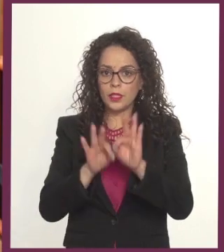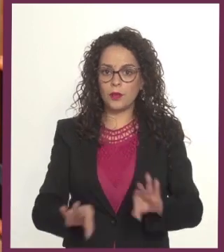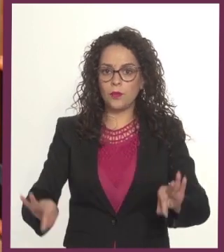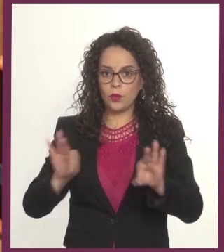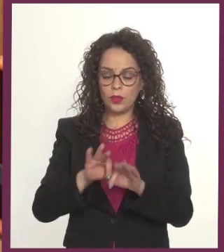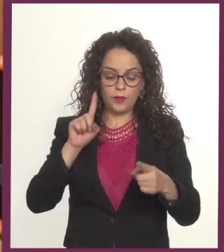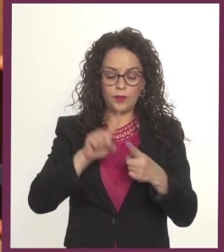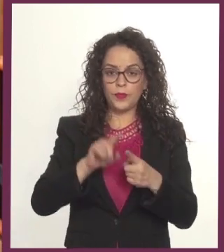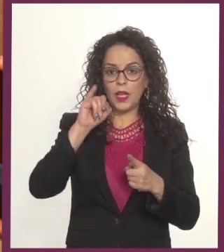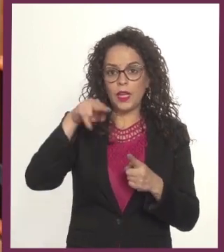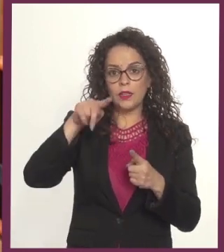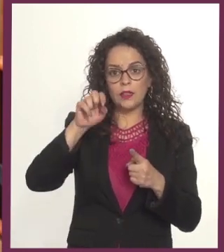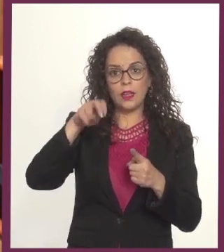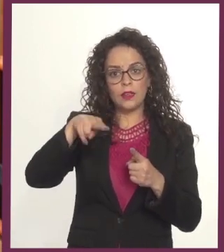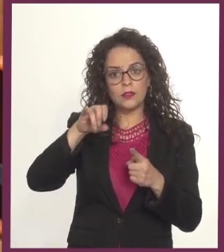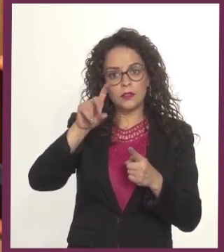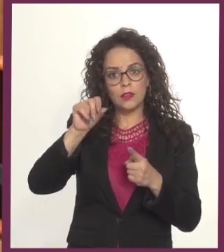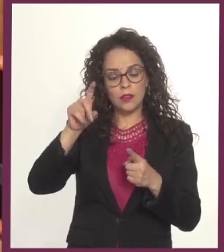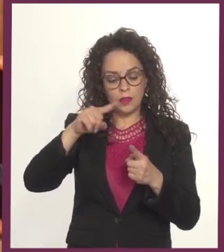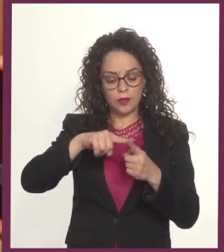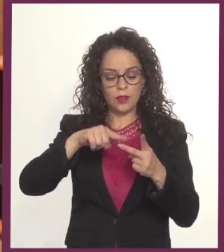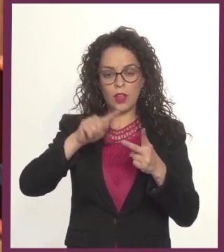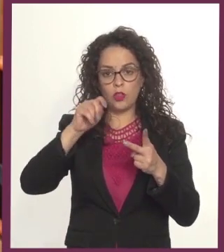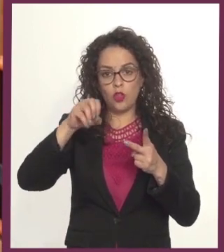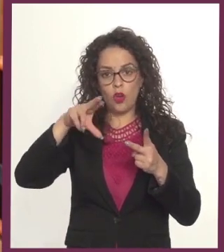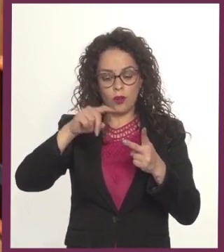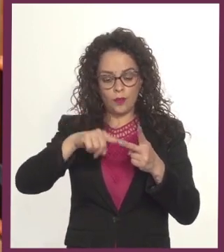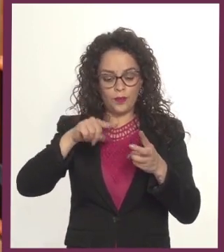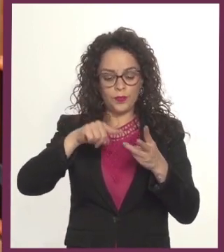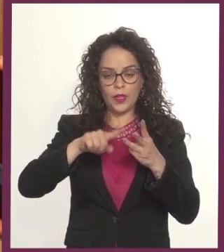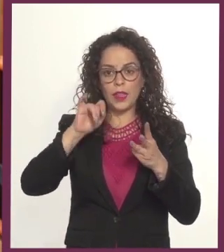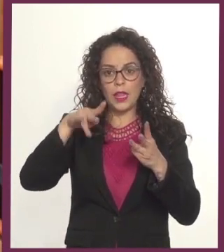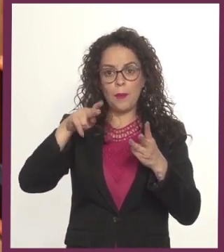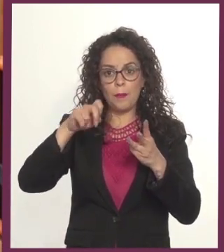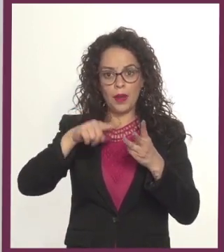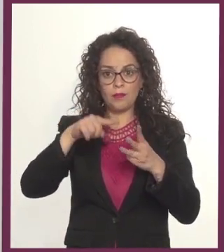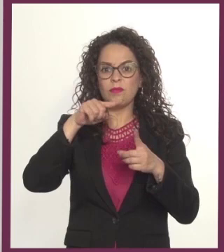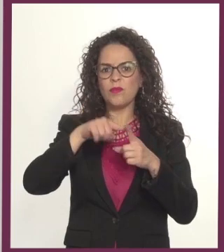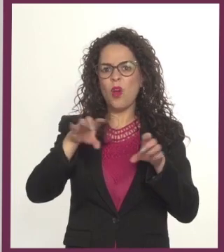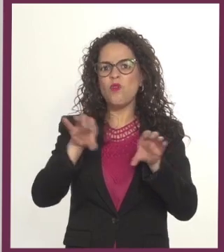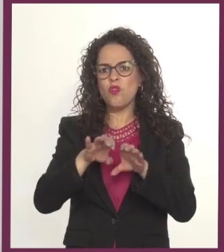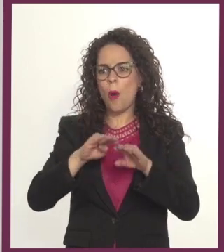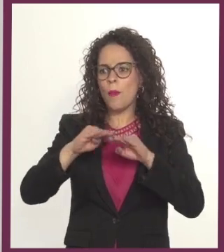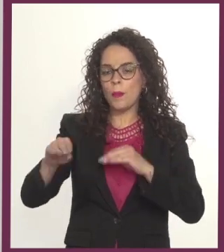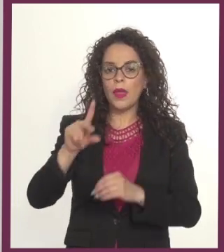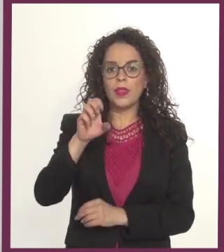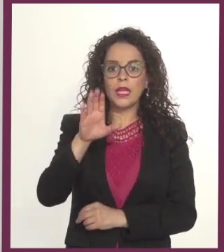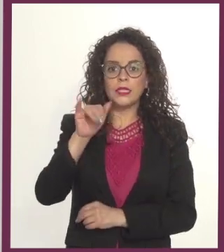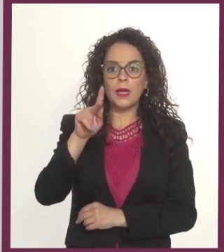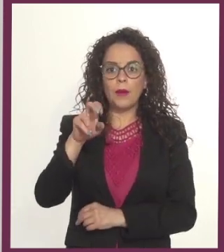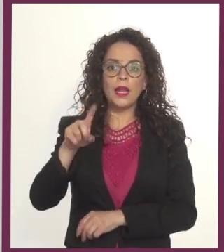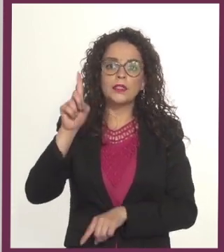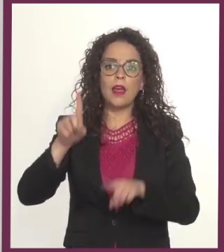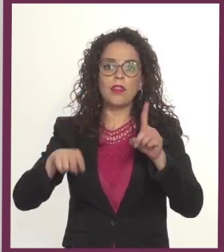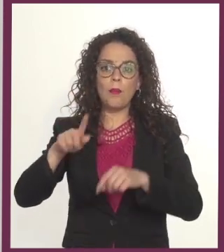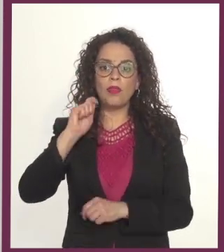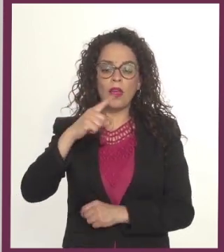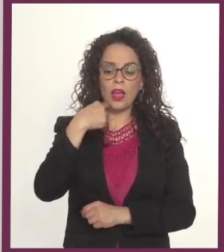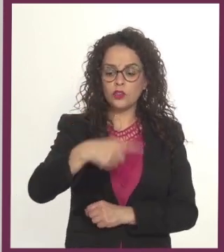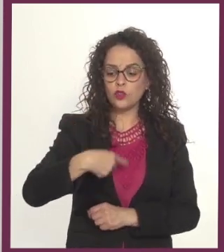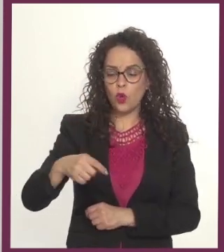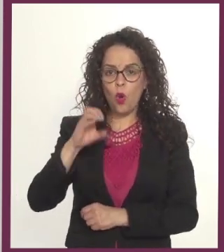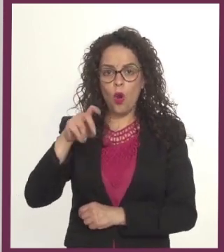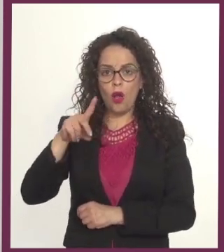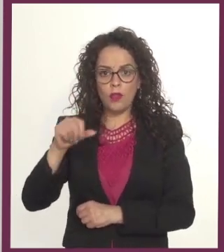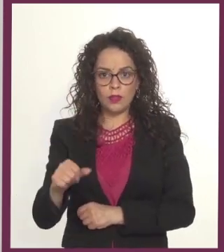cualquier sonido, tiene tres cualidades acústicas básicas: intensidad, tono y timbre. La intensidad se mide en decibeles y depende